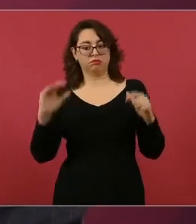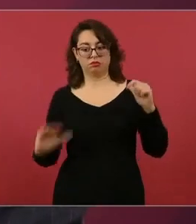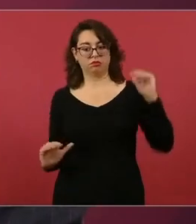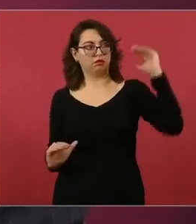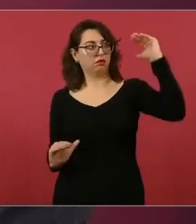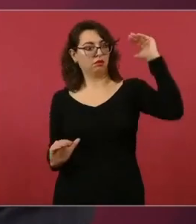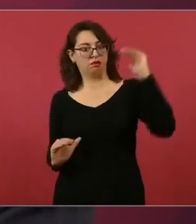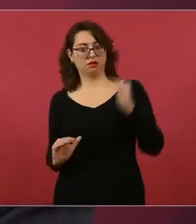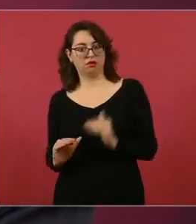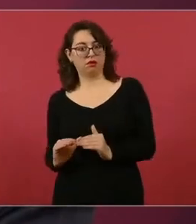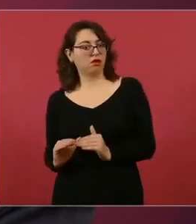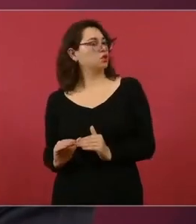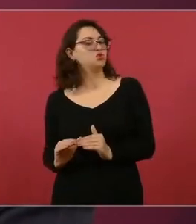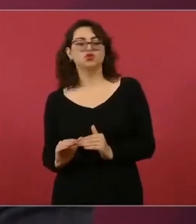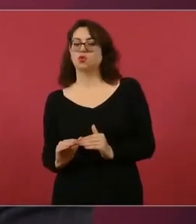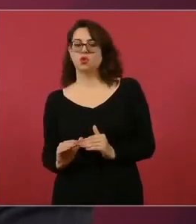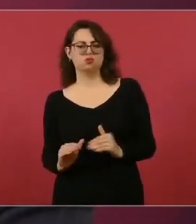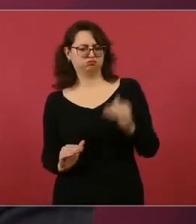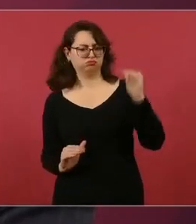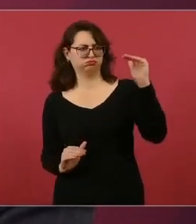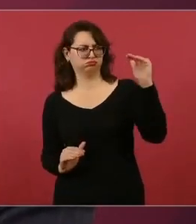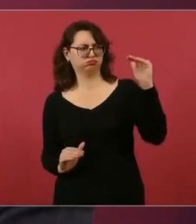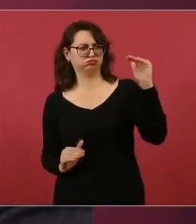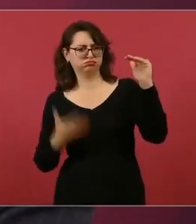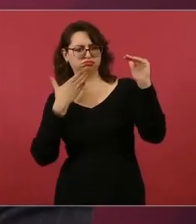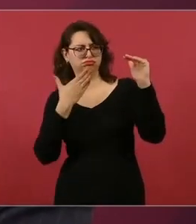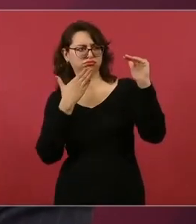sino abajo los privilegios.